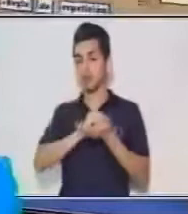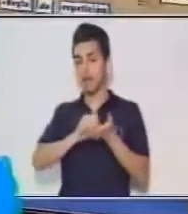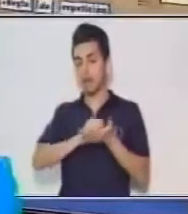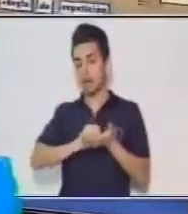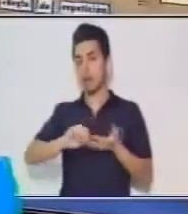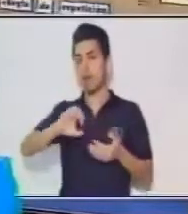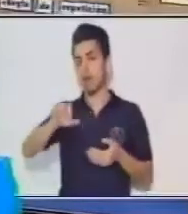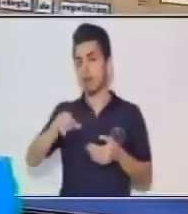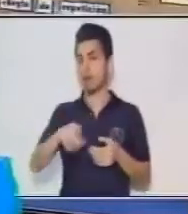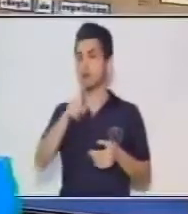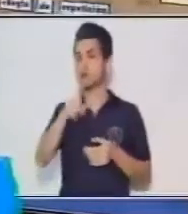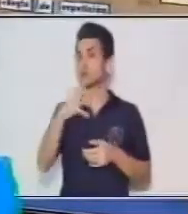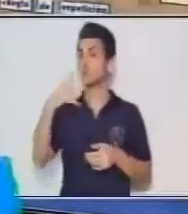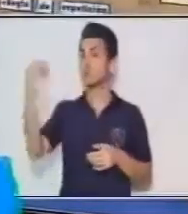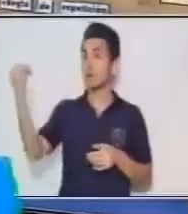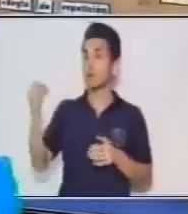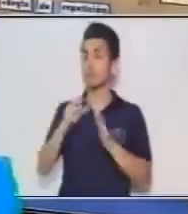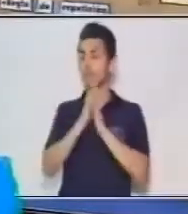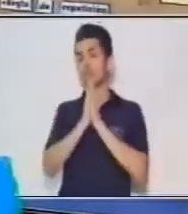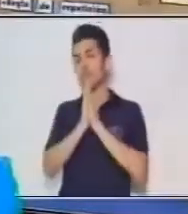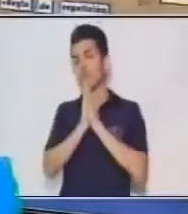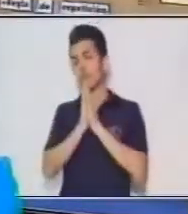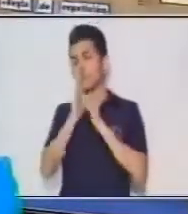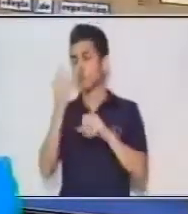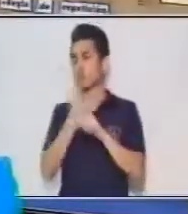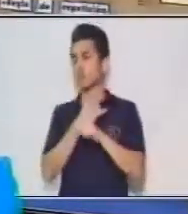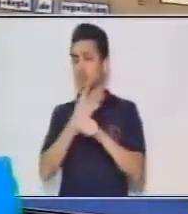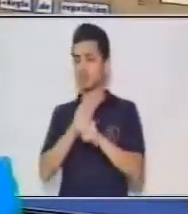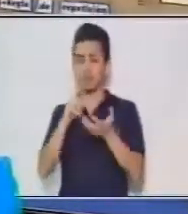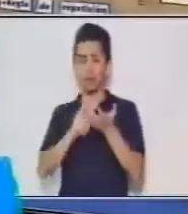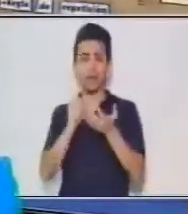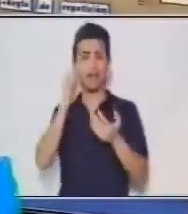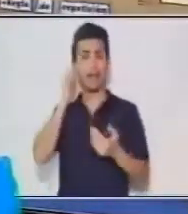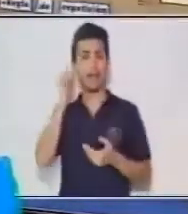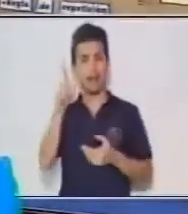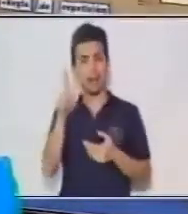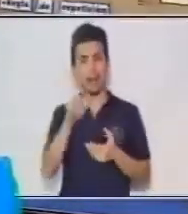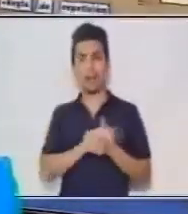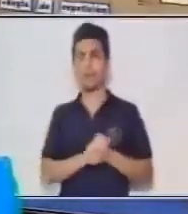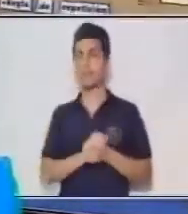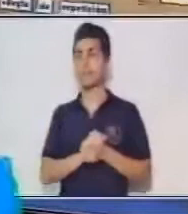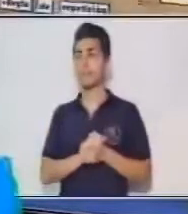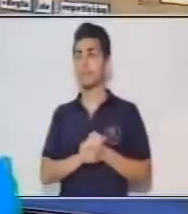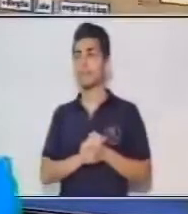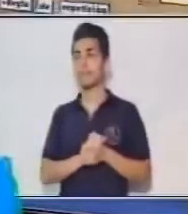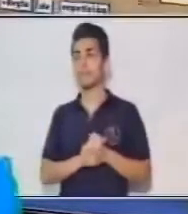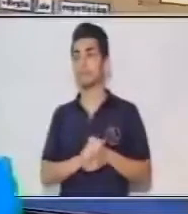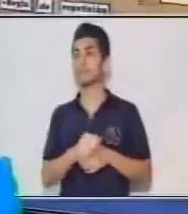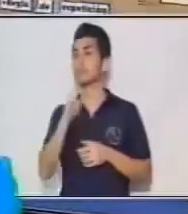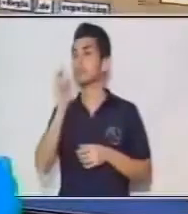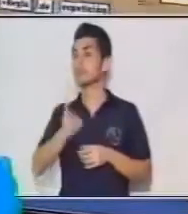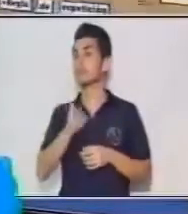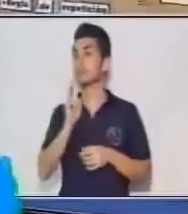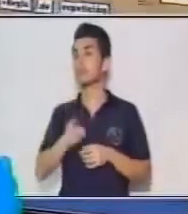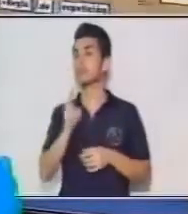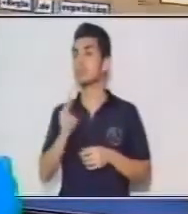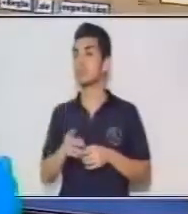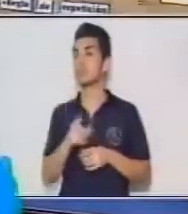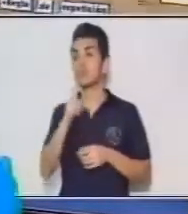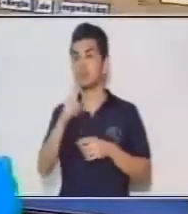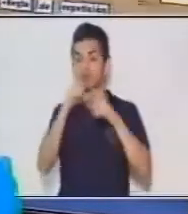tú sales, por favor, utiliza tu gel antibacterial y siempre